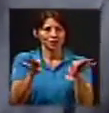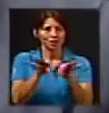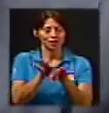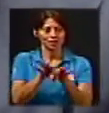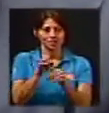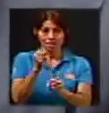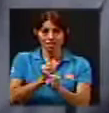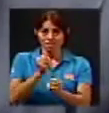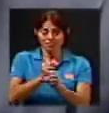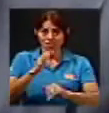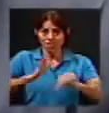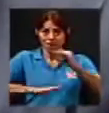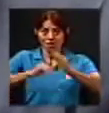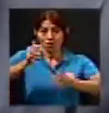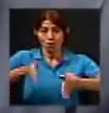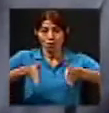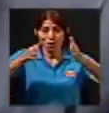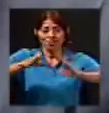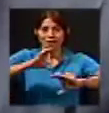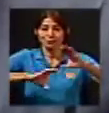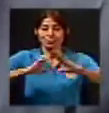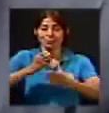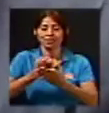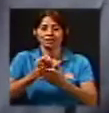facultad, don Juan, hay que